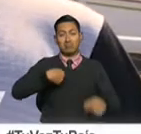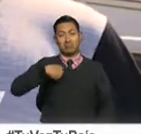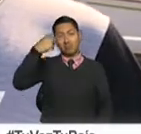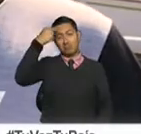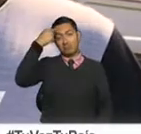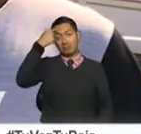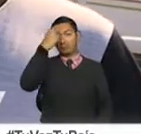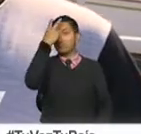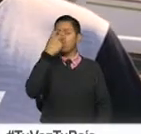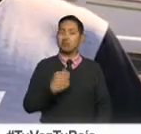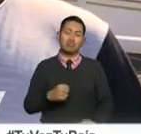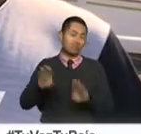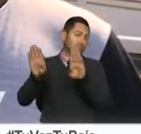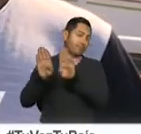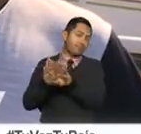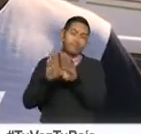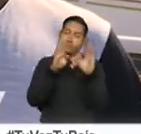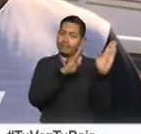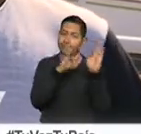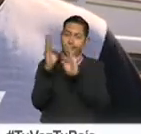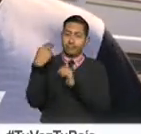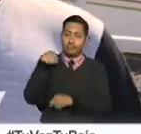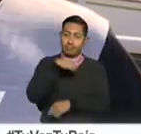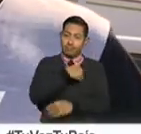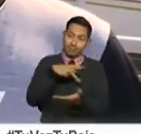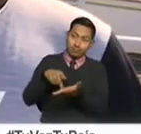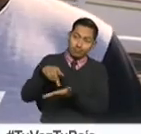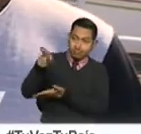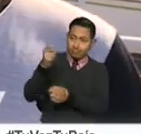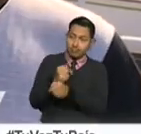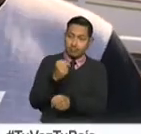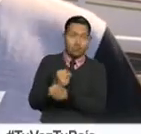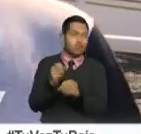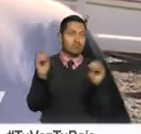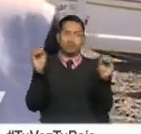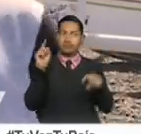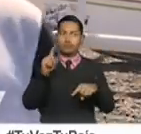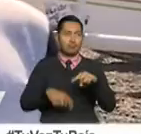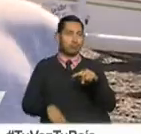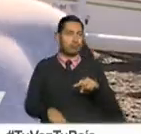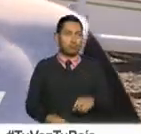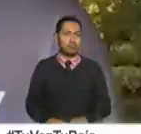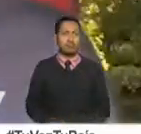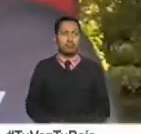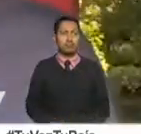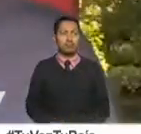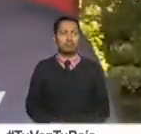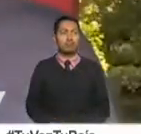nuestro hotel por el momento, porque no podemos pagar el salario de nuestro personal.